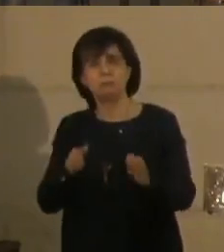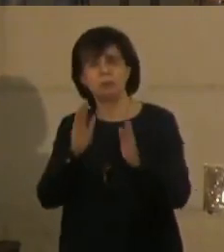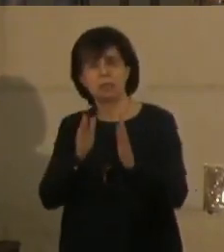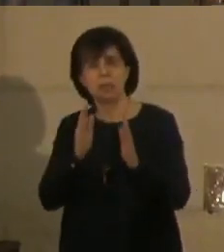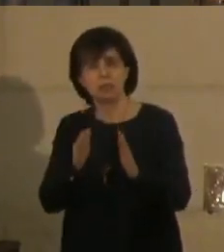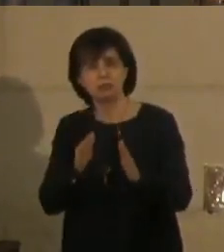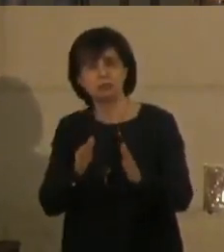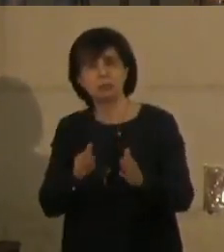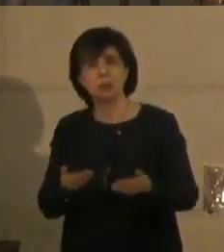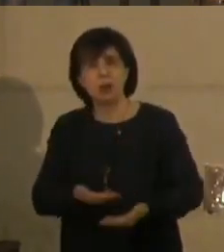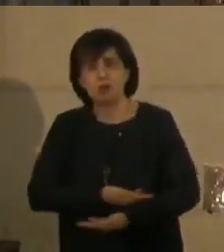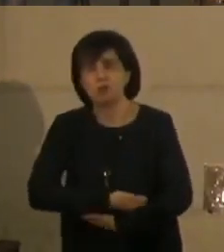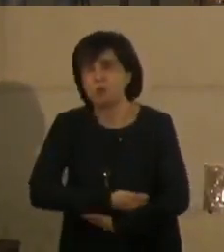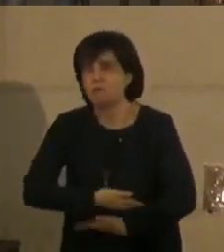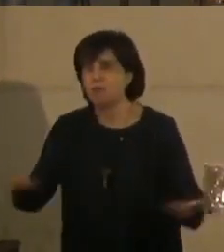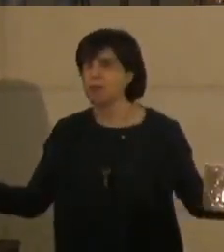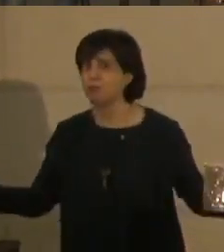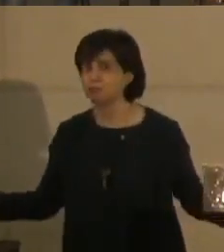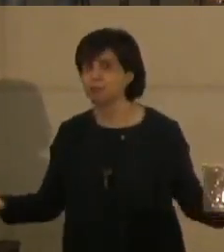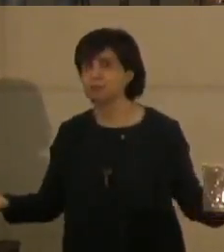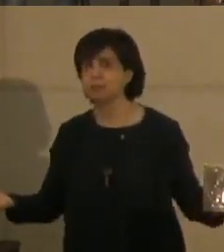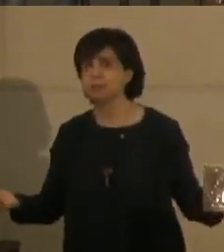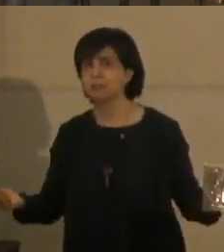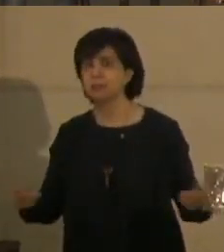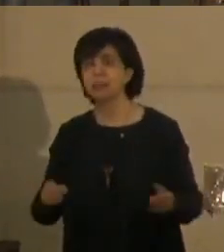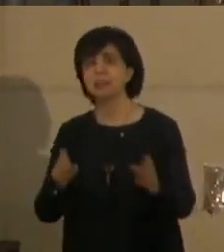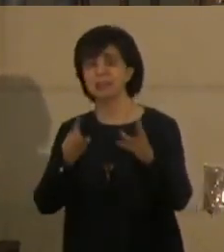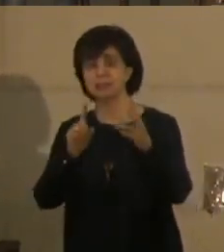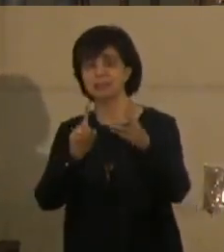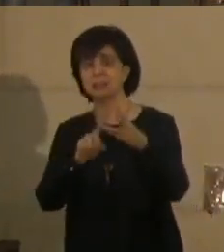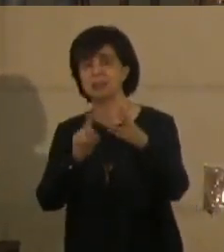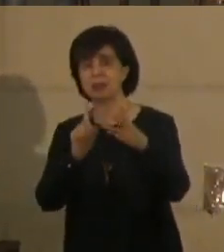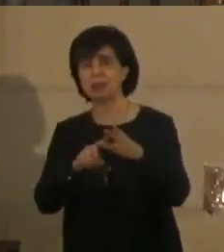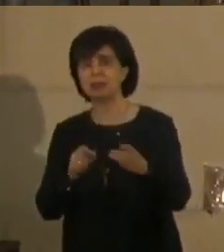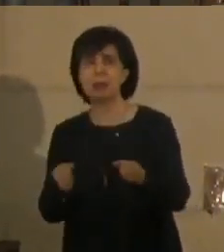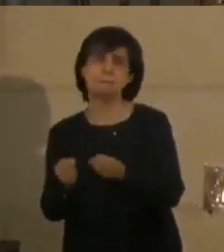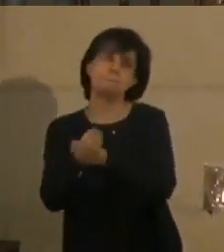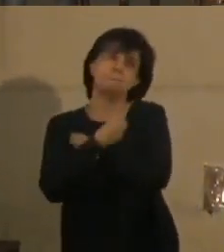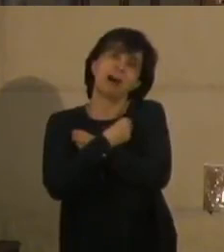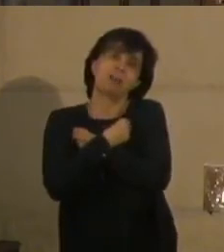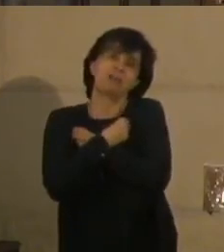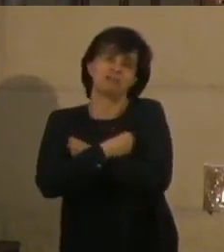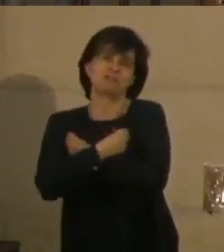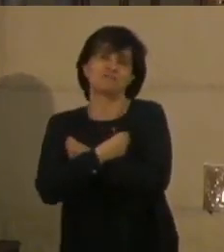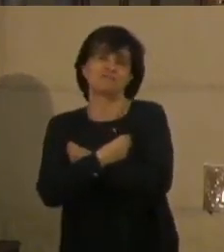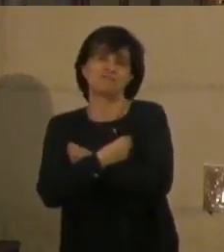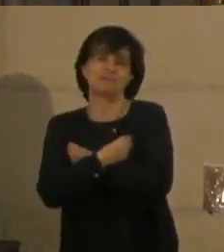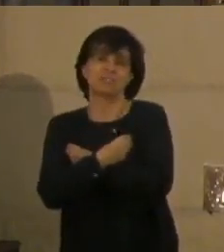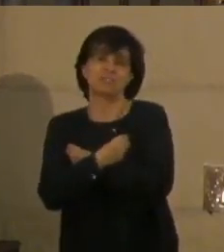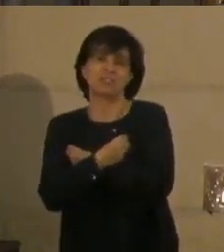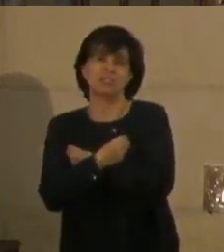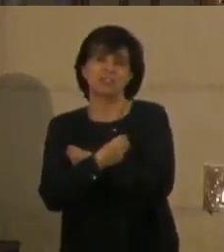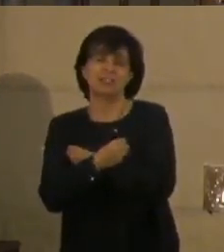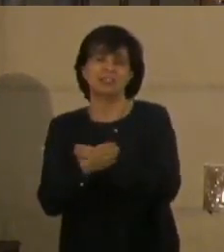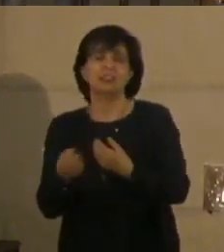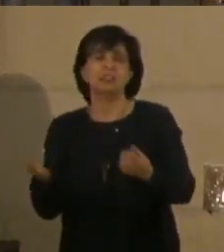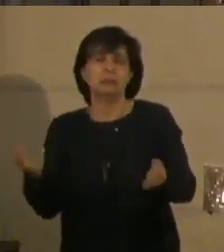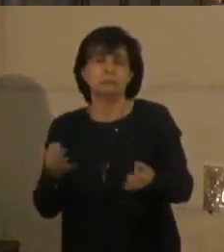Perseguidos, confiados y, en tercer lugar, amados. ¿Qué ha